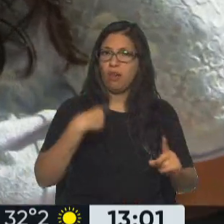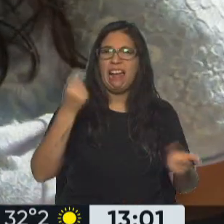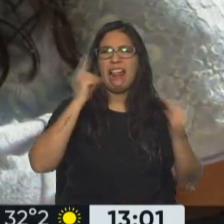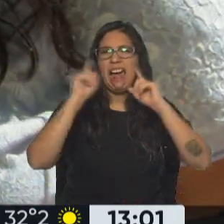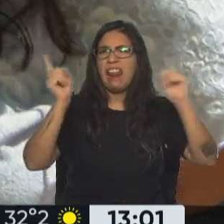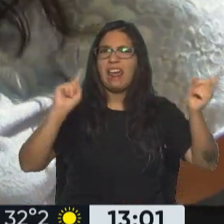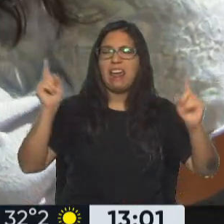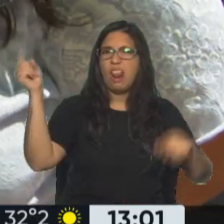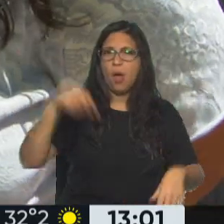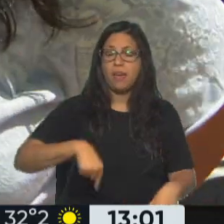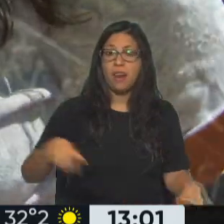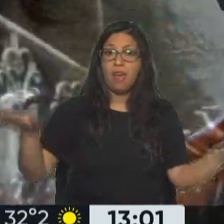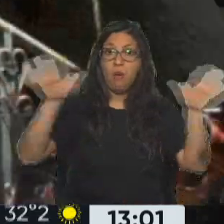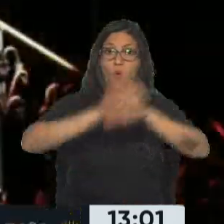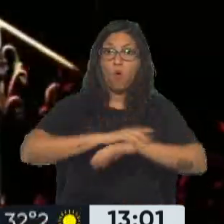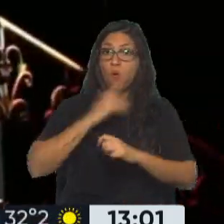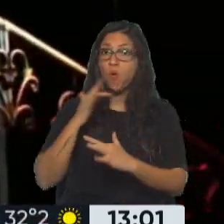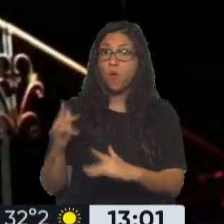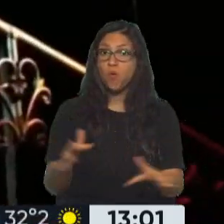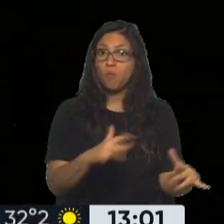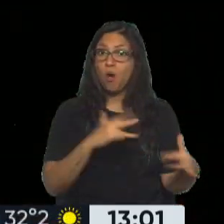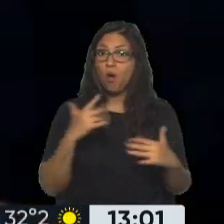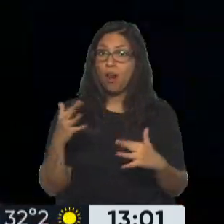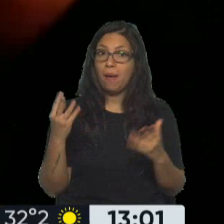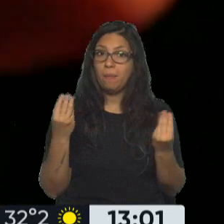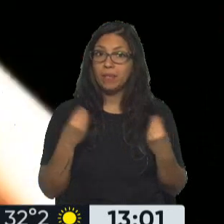no, que va a venir, y bueno, cuando empezaron los rumores más fuertes fue como,